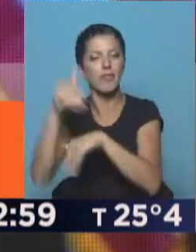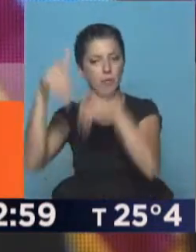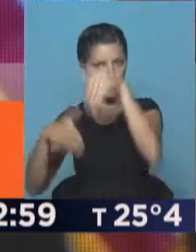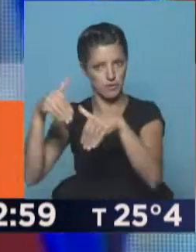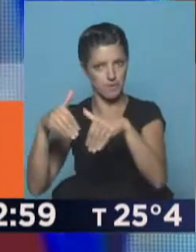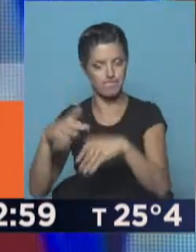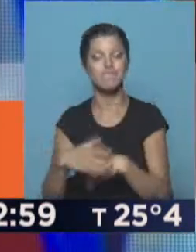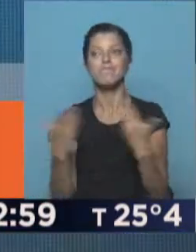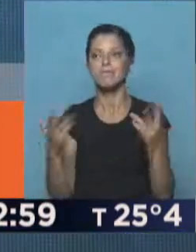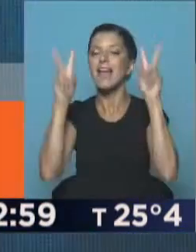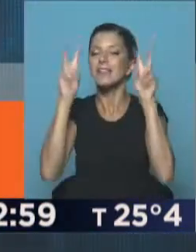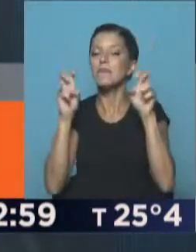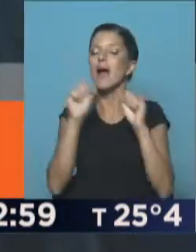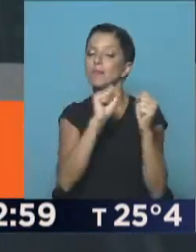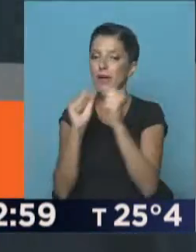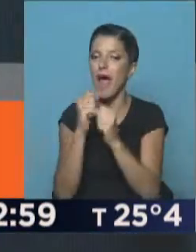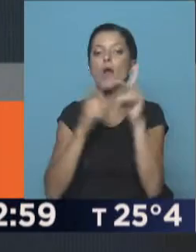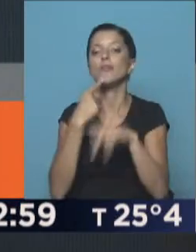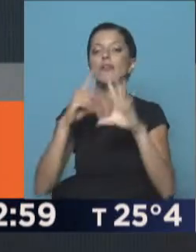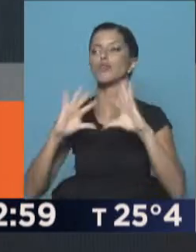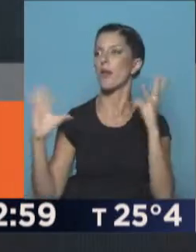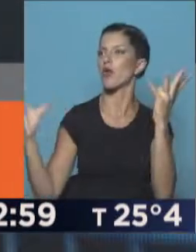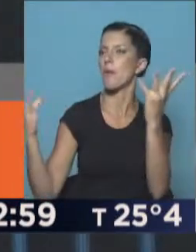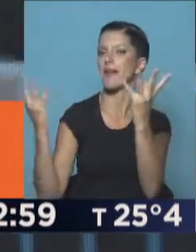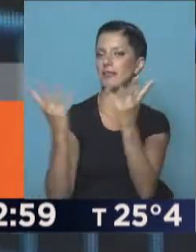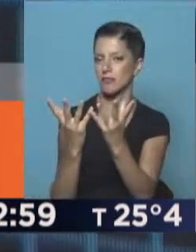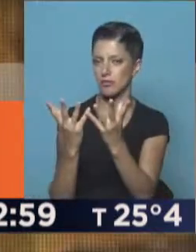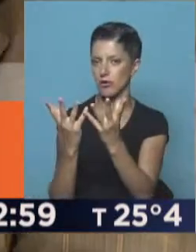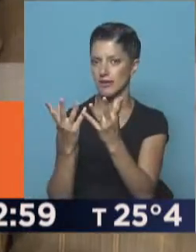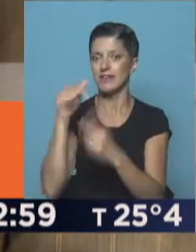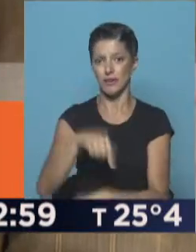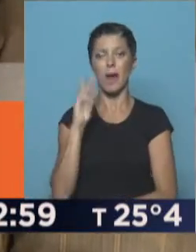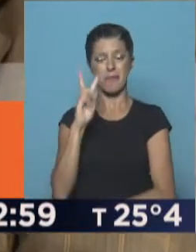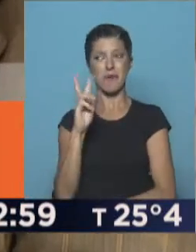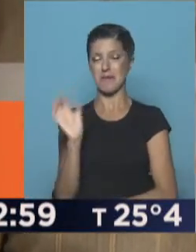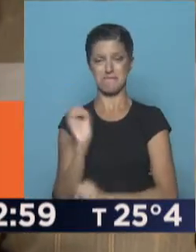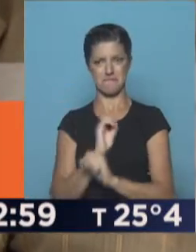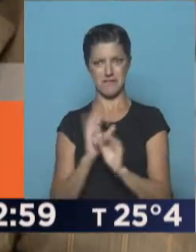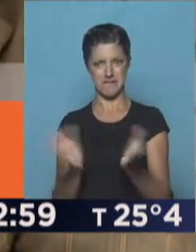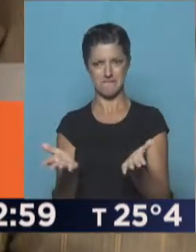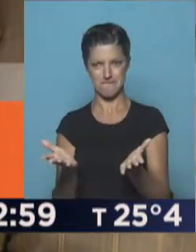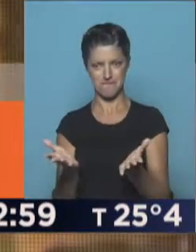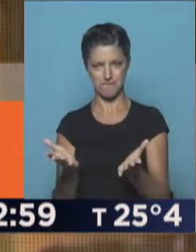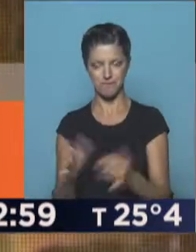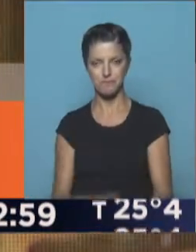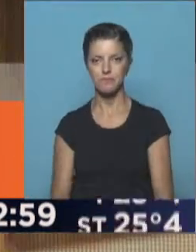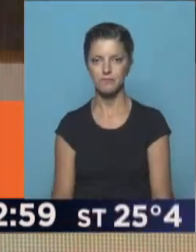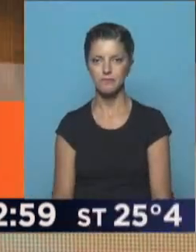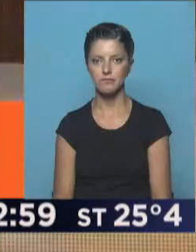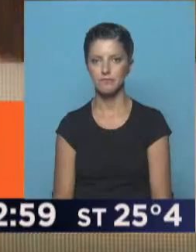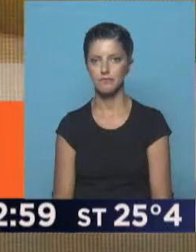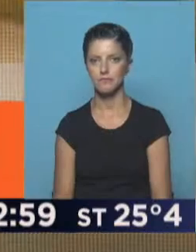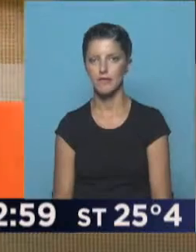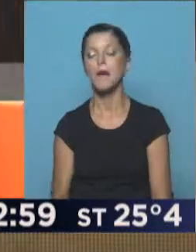decir, se hablaba del sueño de la globalización y estamos viendo los efectos de la pesadilla de la globalización. ¿Qué mundo en términos